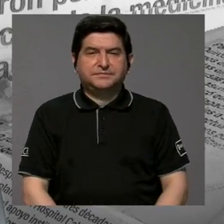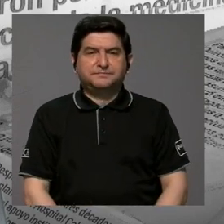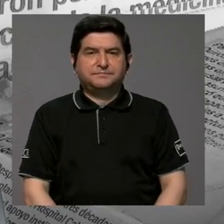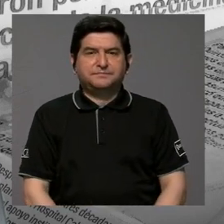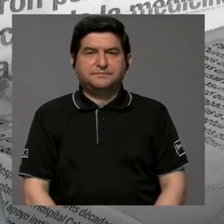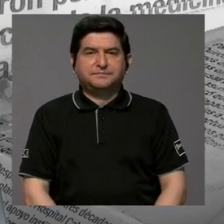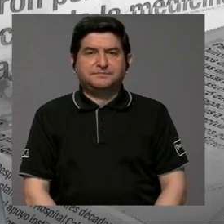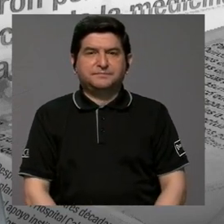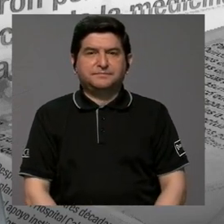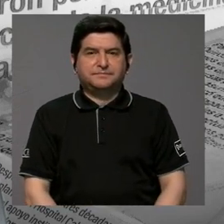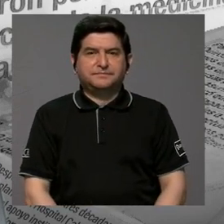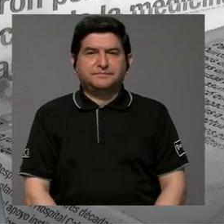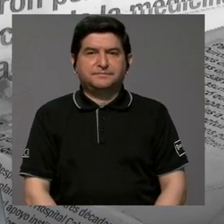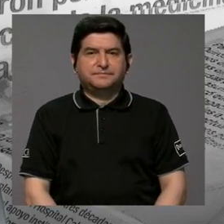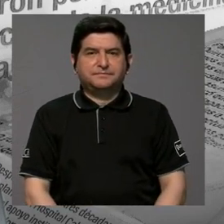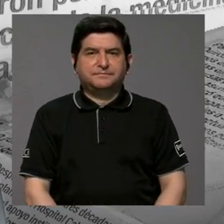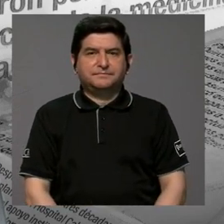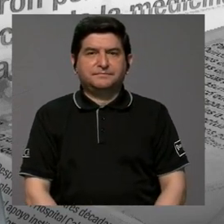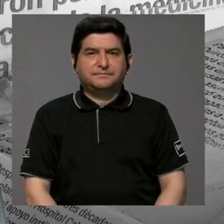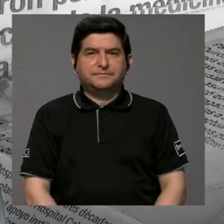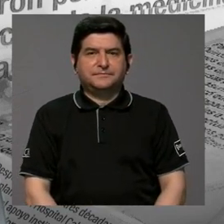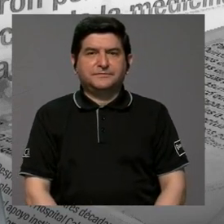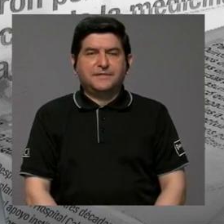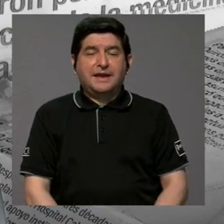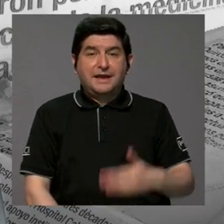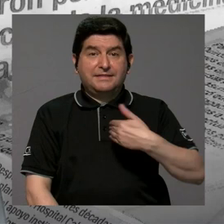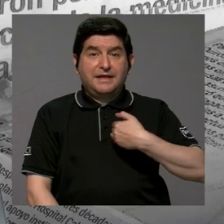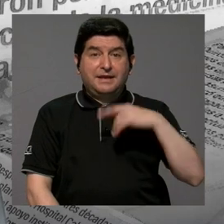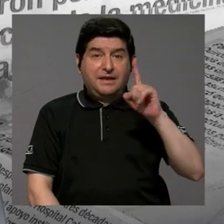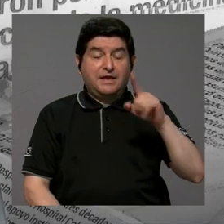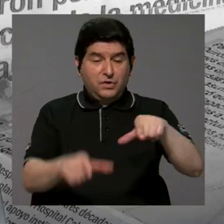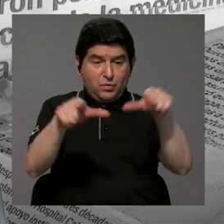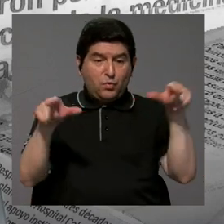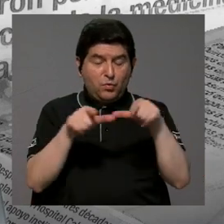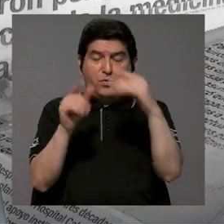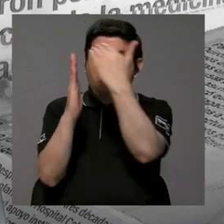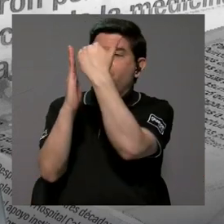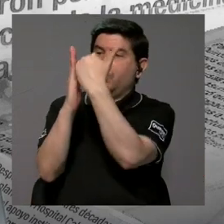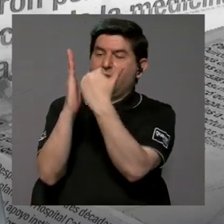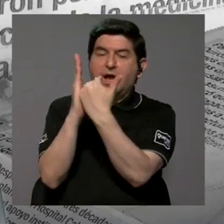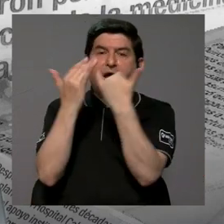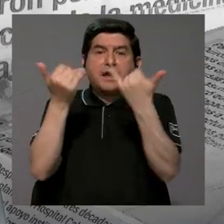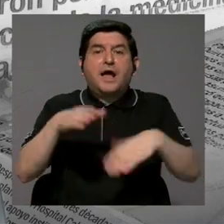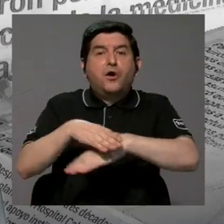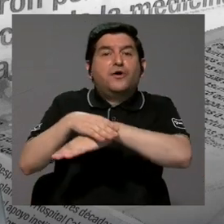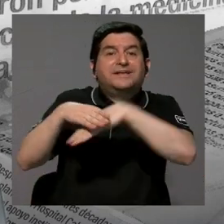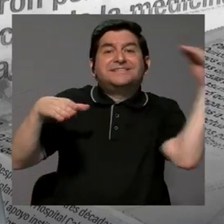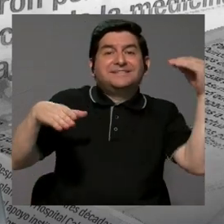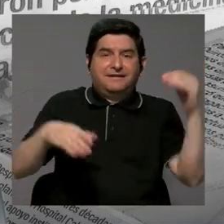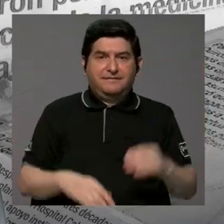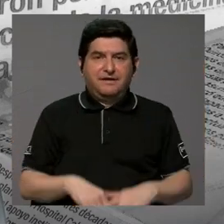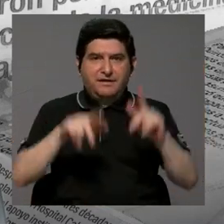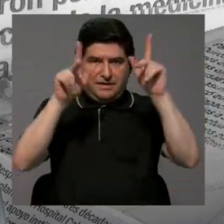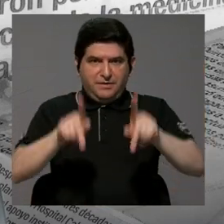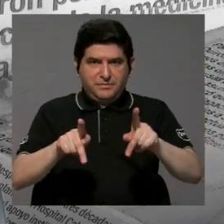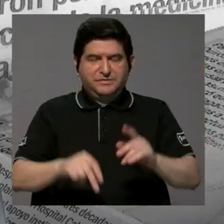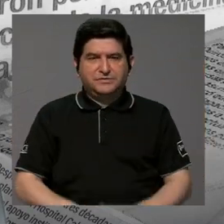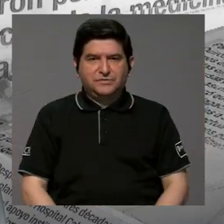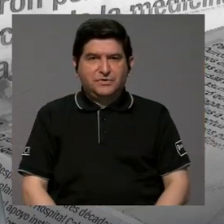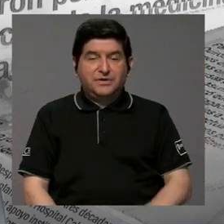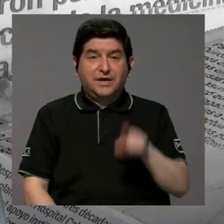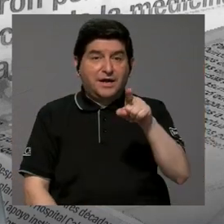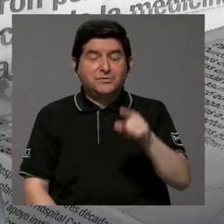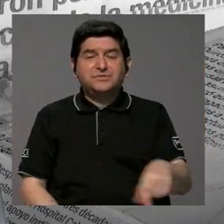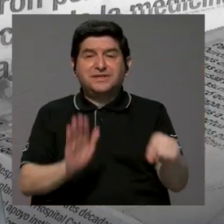que se tiene una posición en una lista y se está excluyendo, o sea, se le está quitando a usted